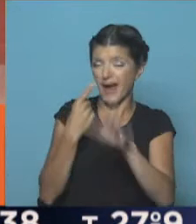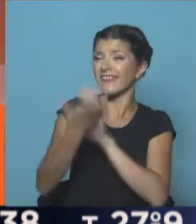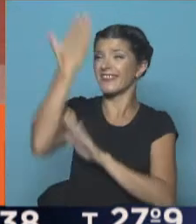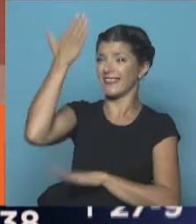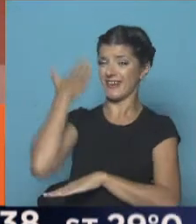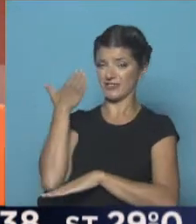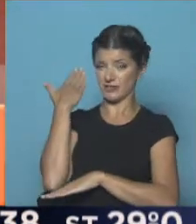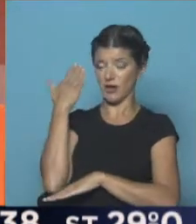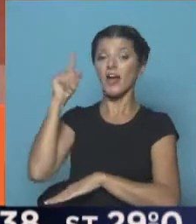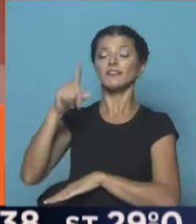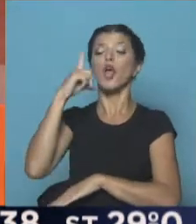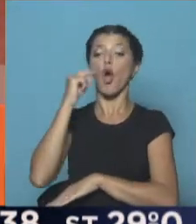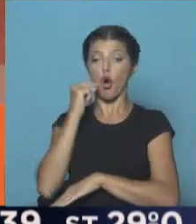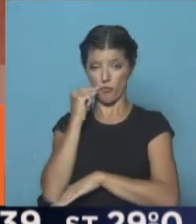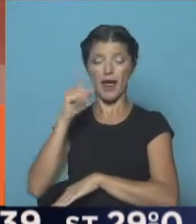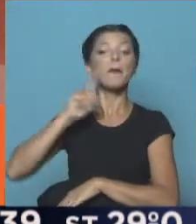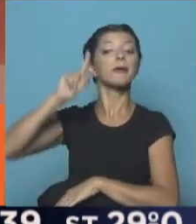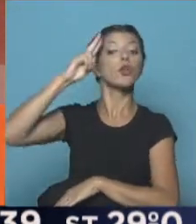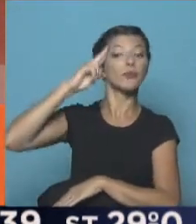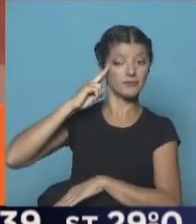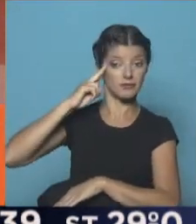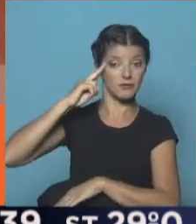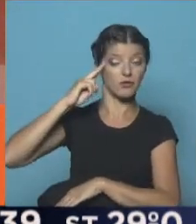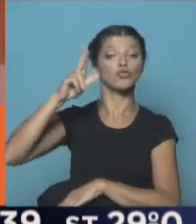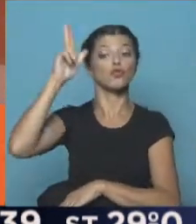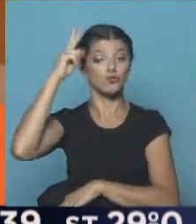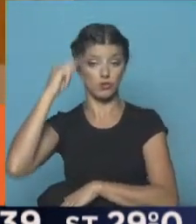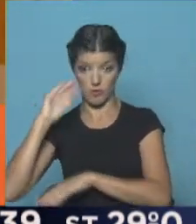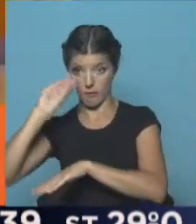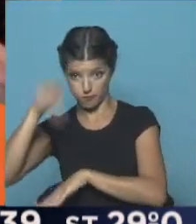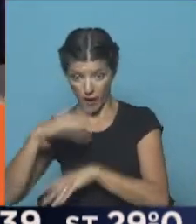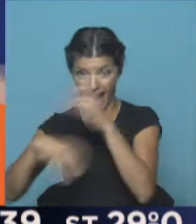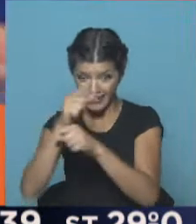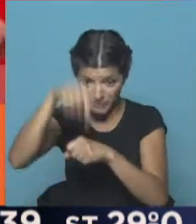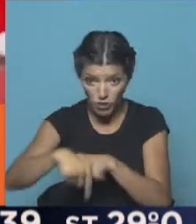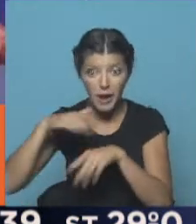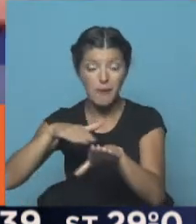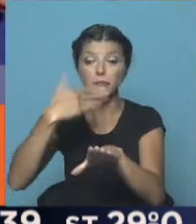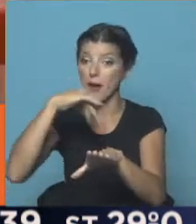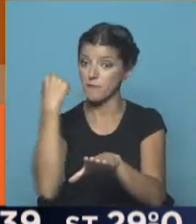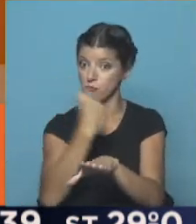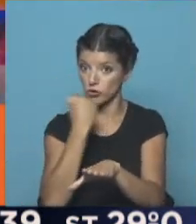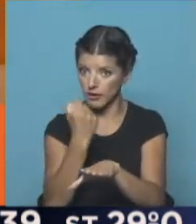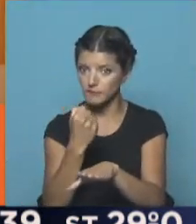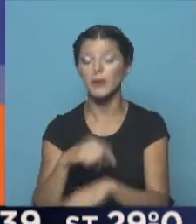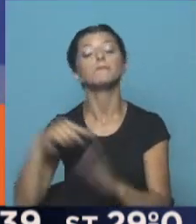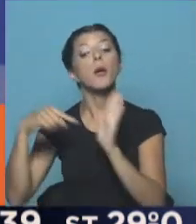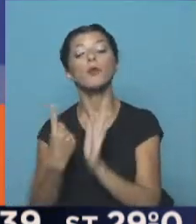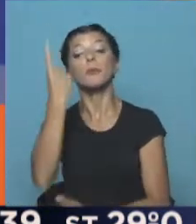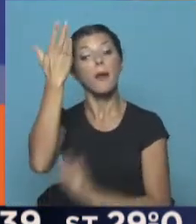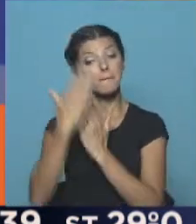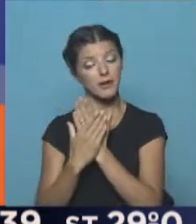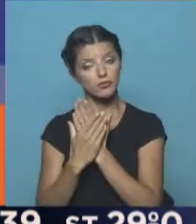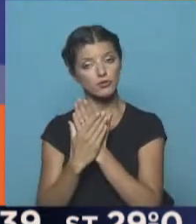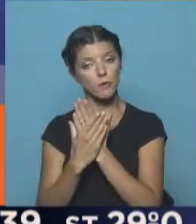nicolae ceaucescu en 1989 sin embargo el premier grind ya no redujo el descontento